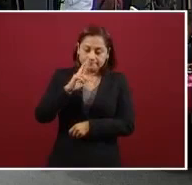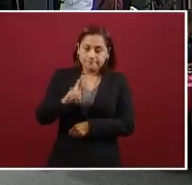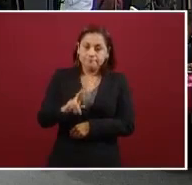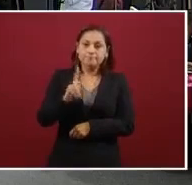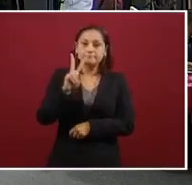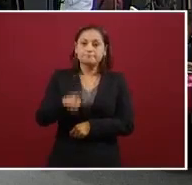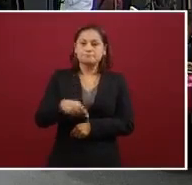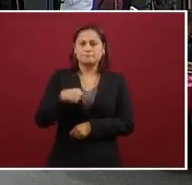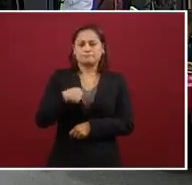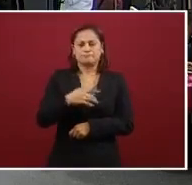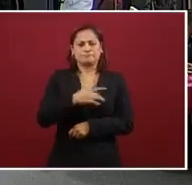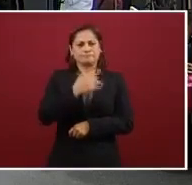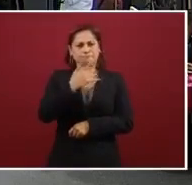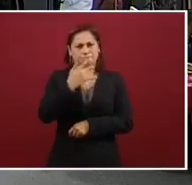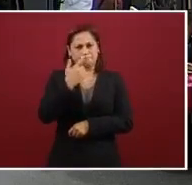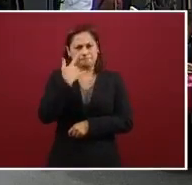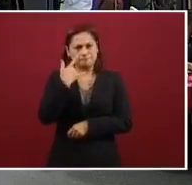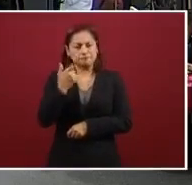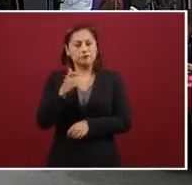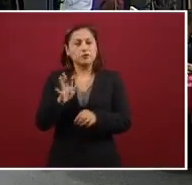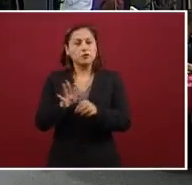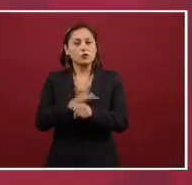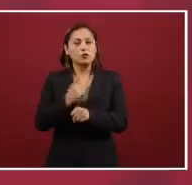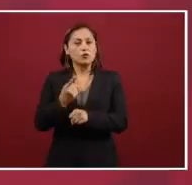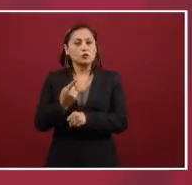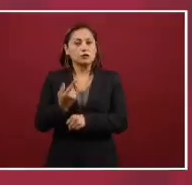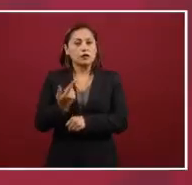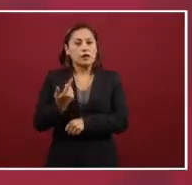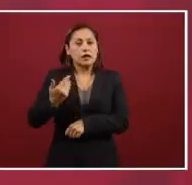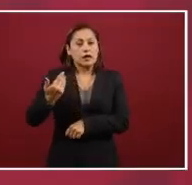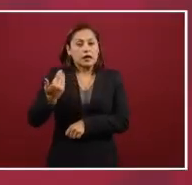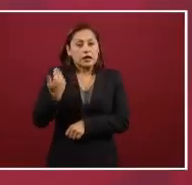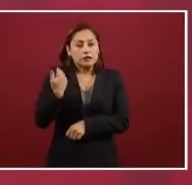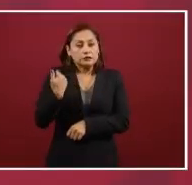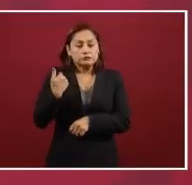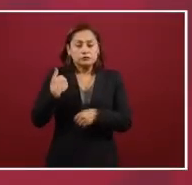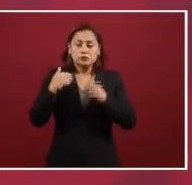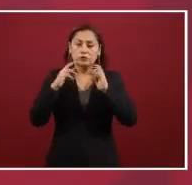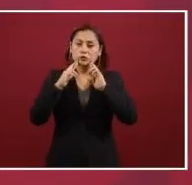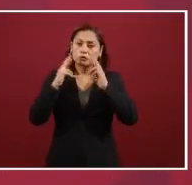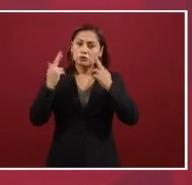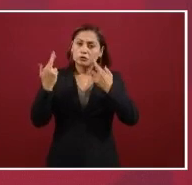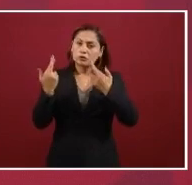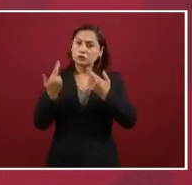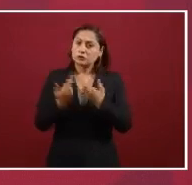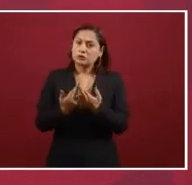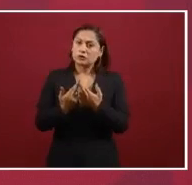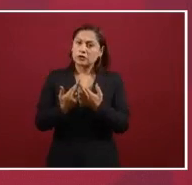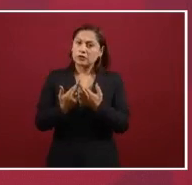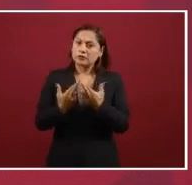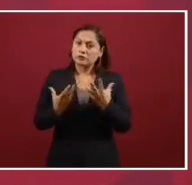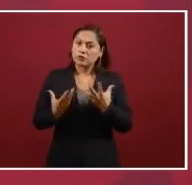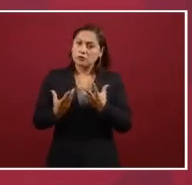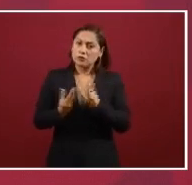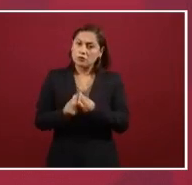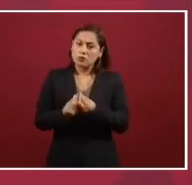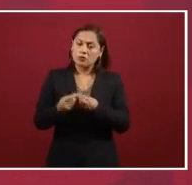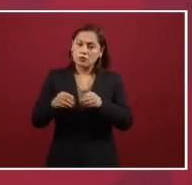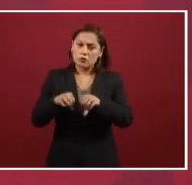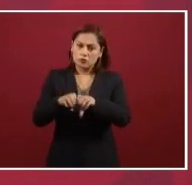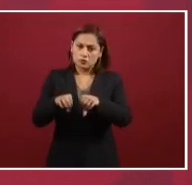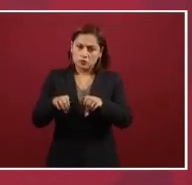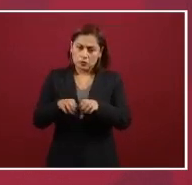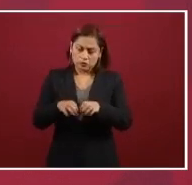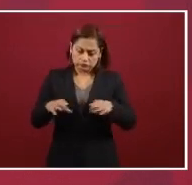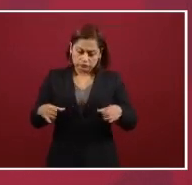poco tuve una larga reunión con la comisión que se formó a resultas de que